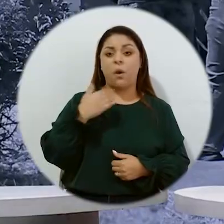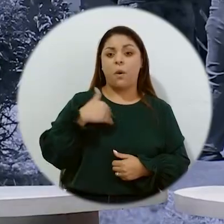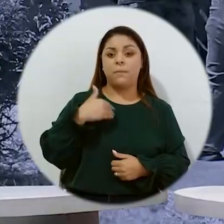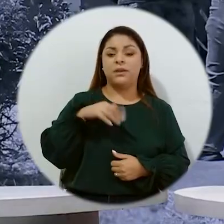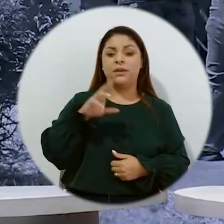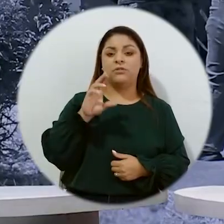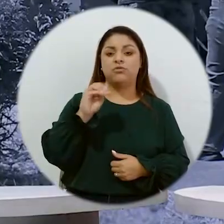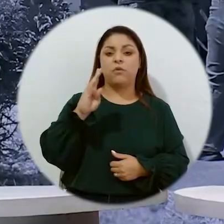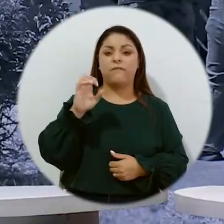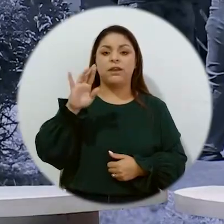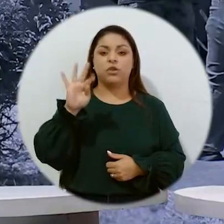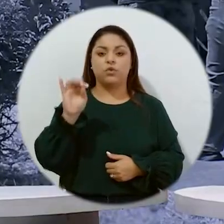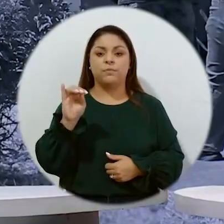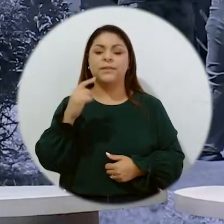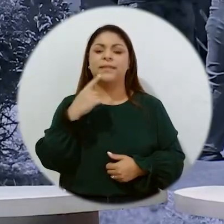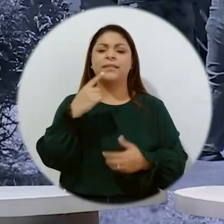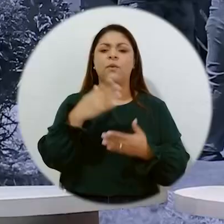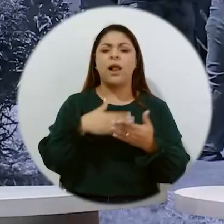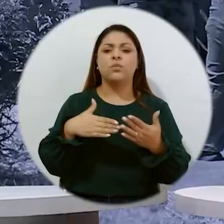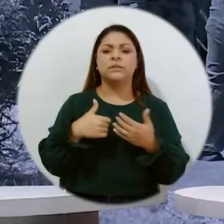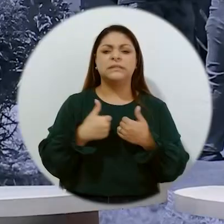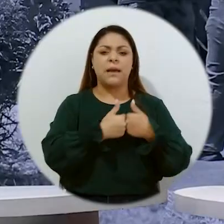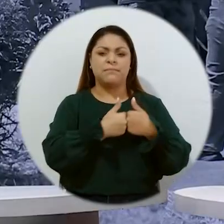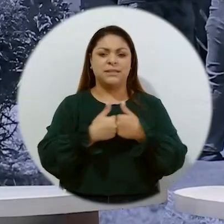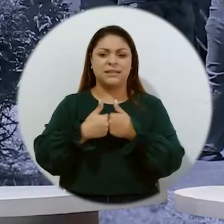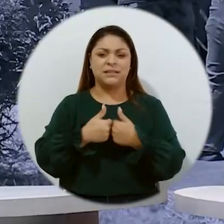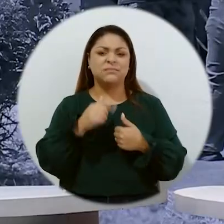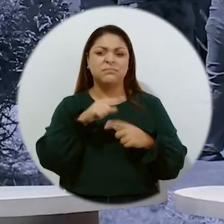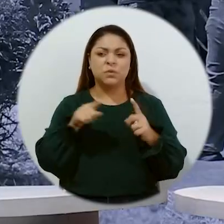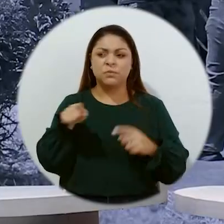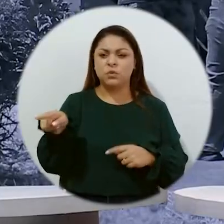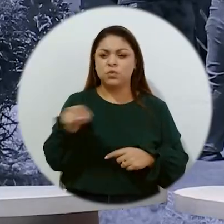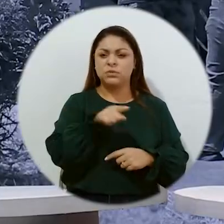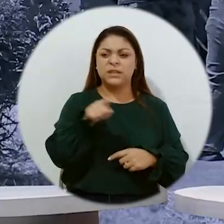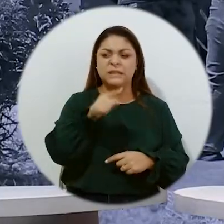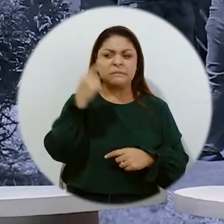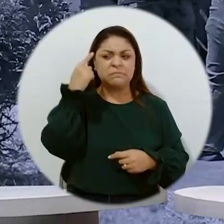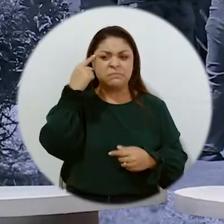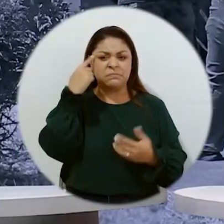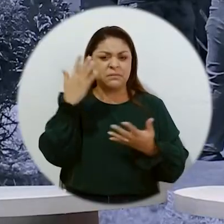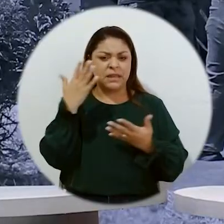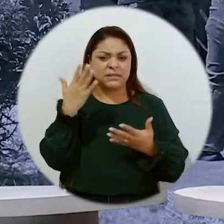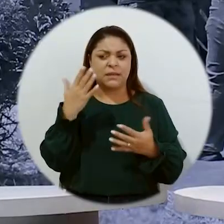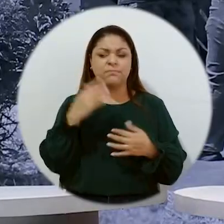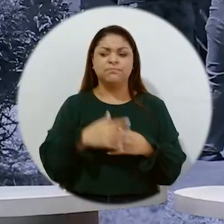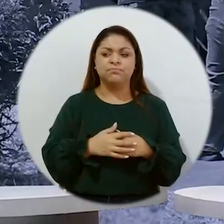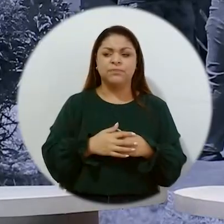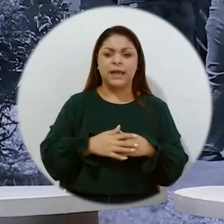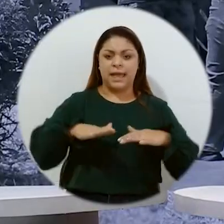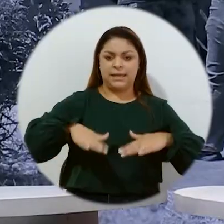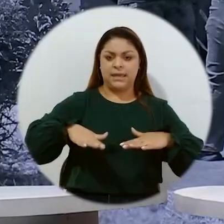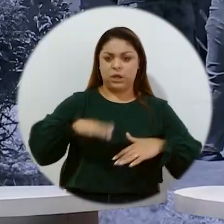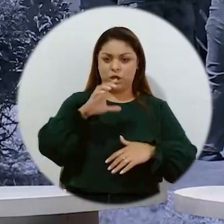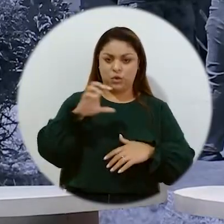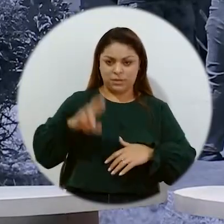Roberto mencionó algunas de las amenazas, pero para ustedes, ¿cuáles serían tal vez, desde el punto de vista